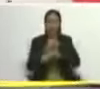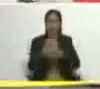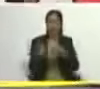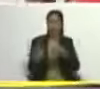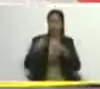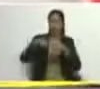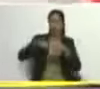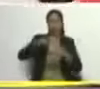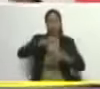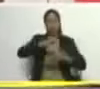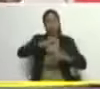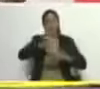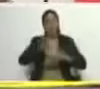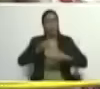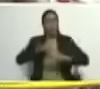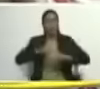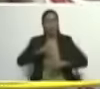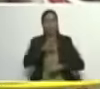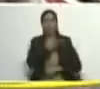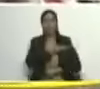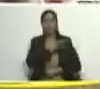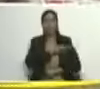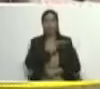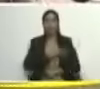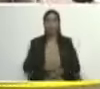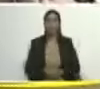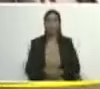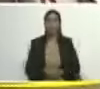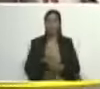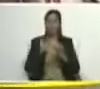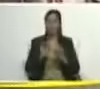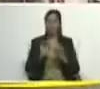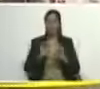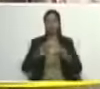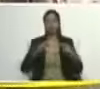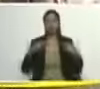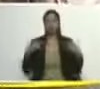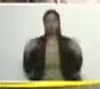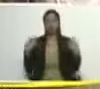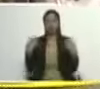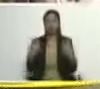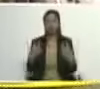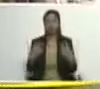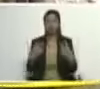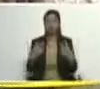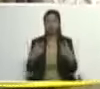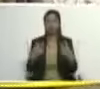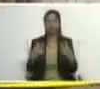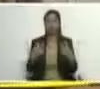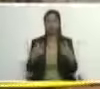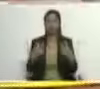y a los movimientos sociales, y dejar instalada esta